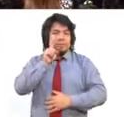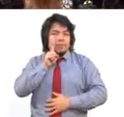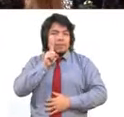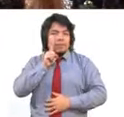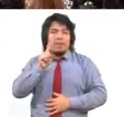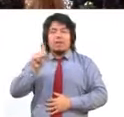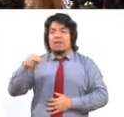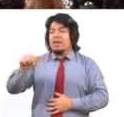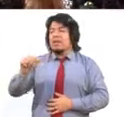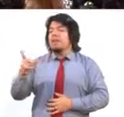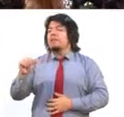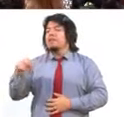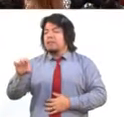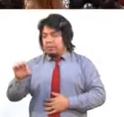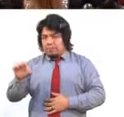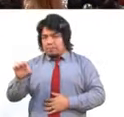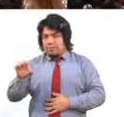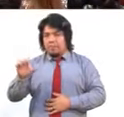Silverman.